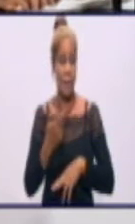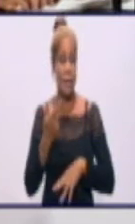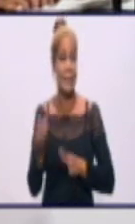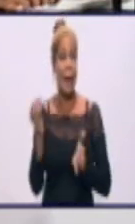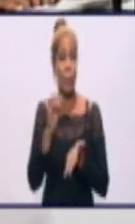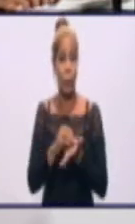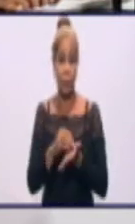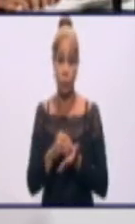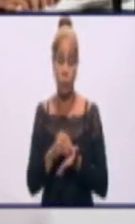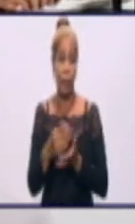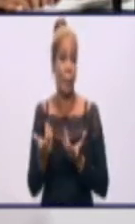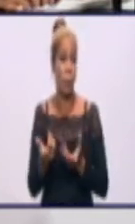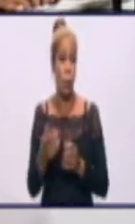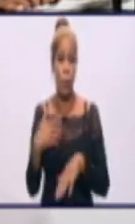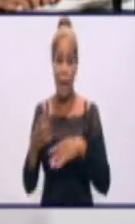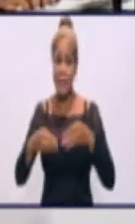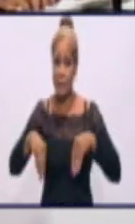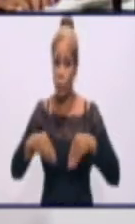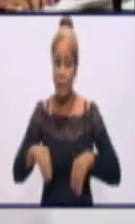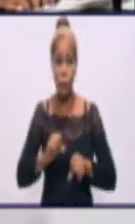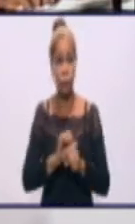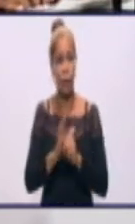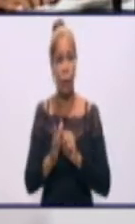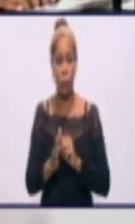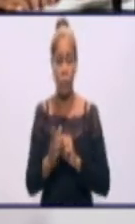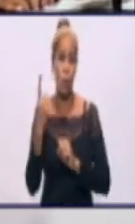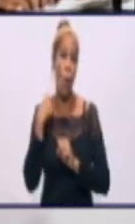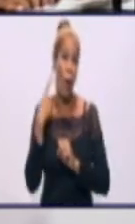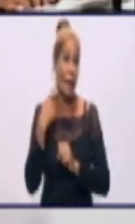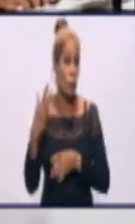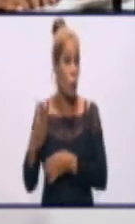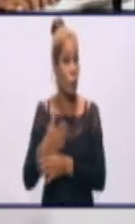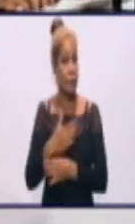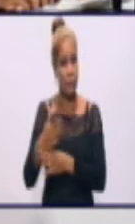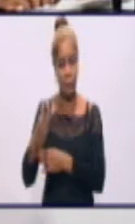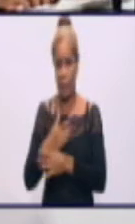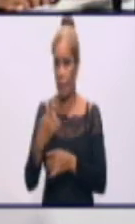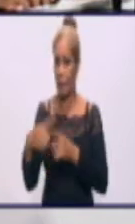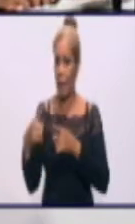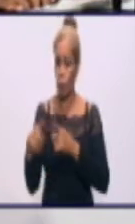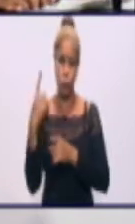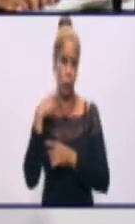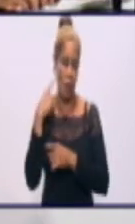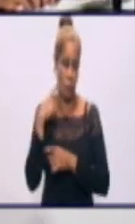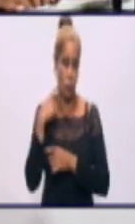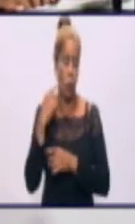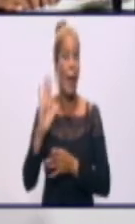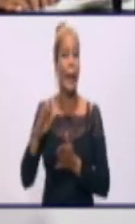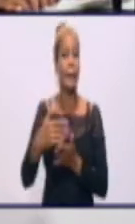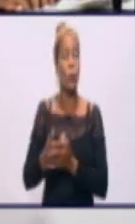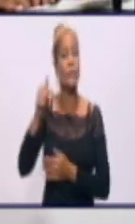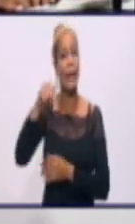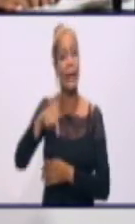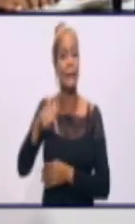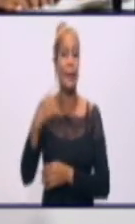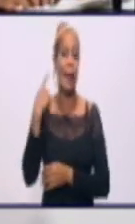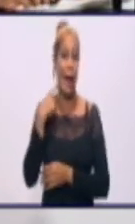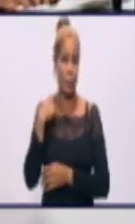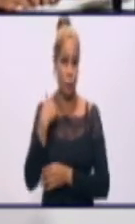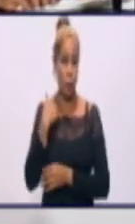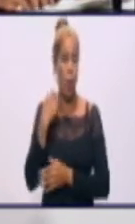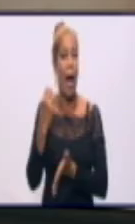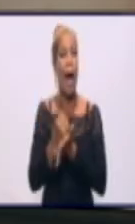un año un poco atípico y sui generis, como podríamos decir. Este año el Consejo de Ministros aprobó